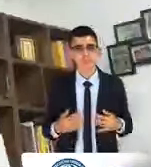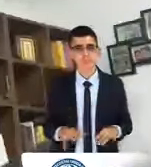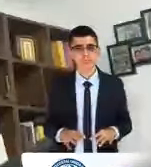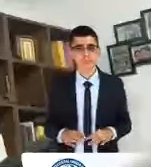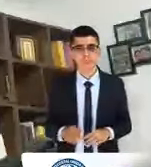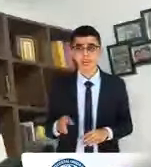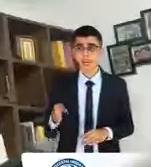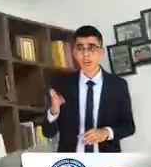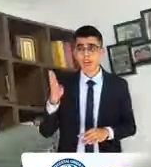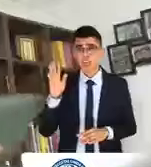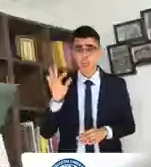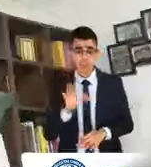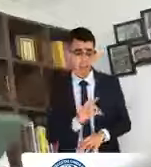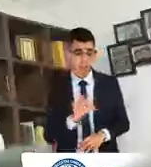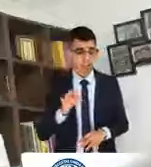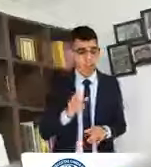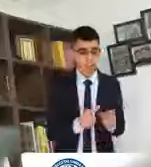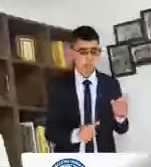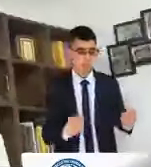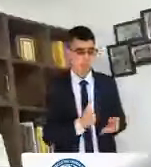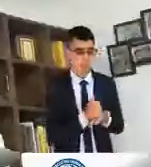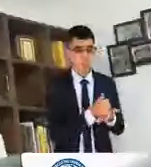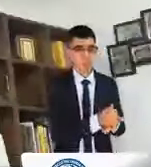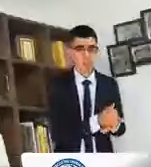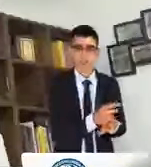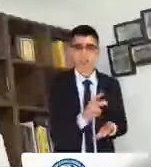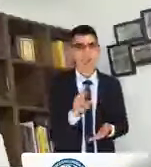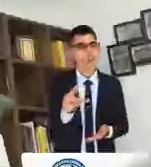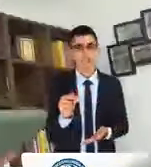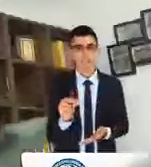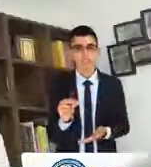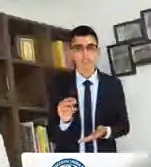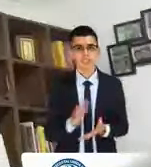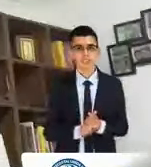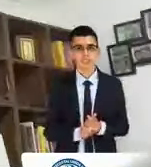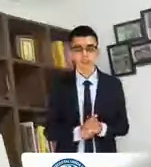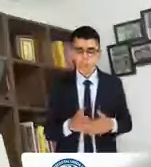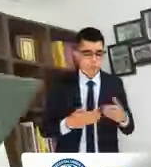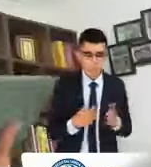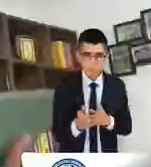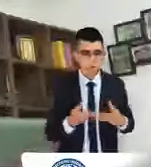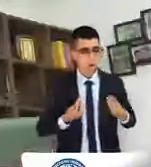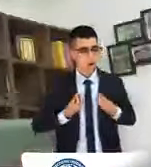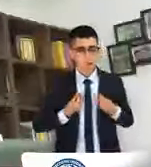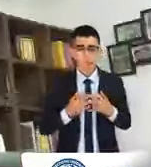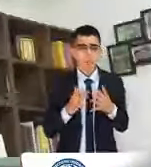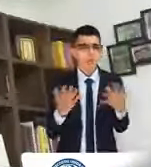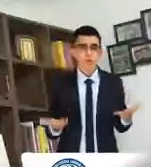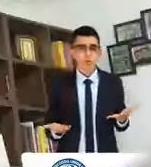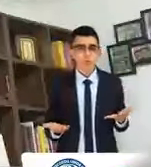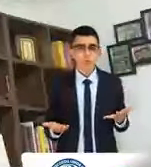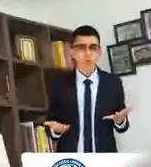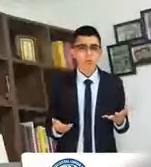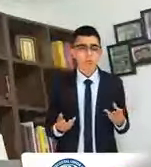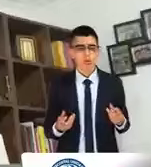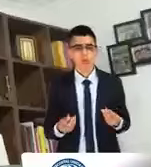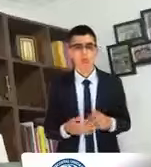personas. No importa quién seas, ni dónde estés, ni cómo hayas vivido, ni si tu familia tiene